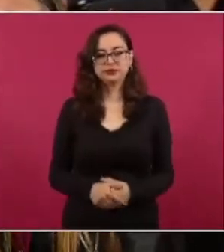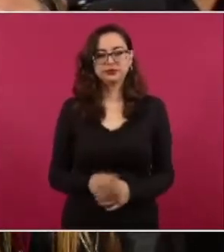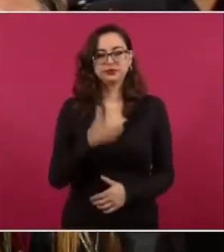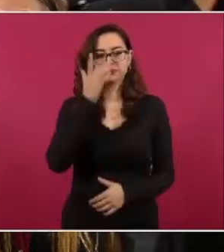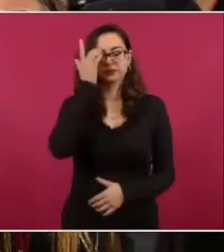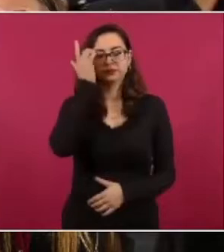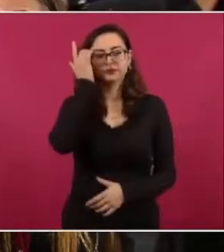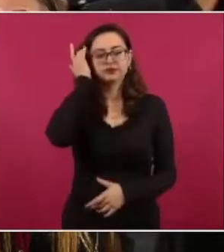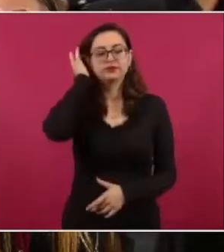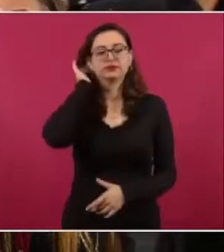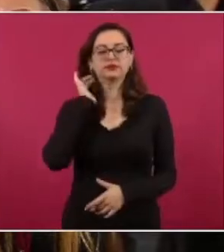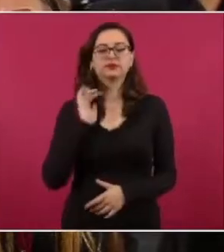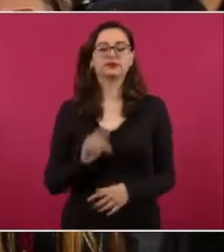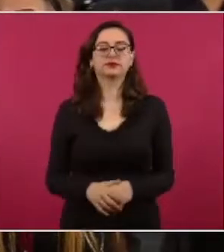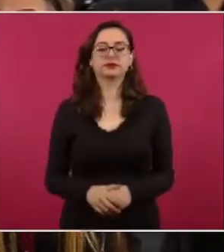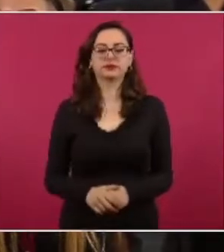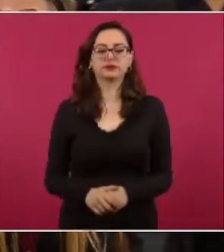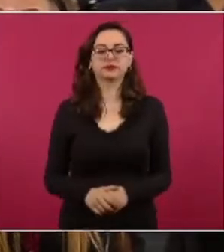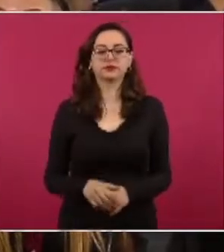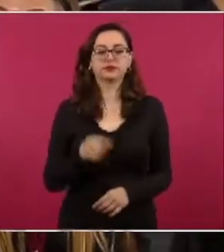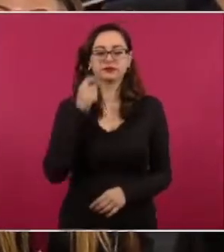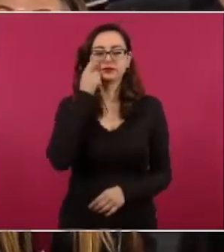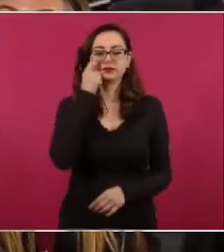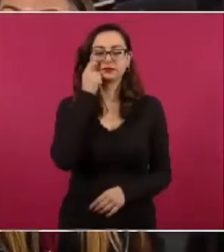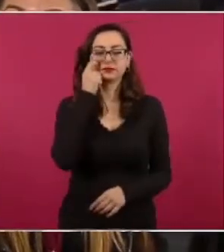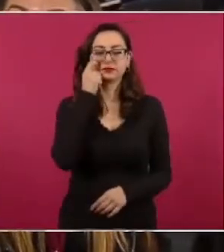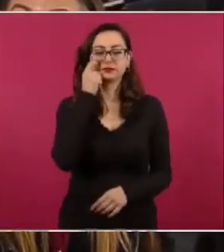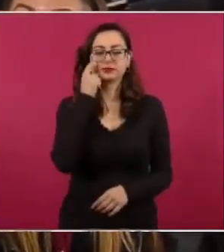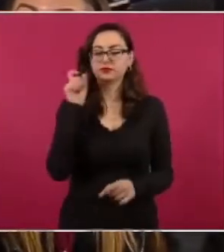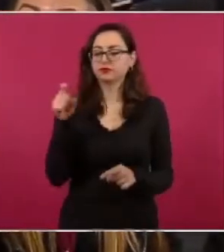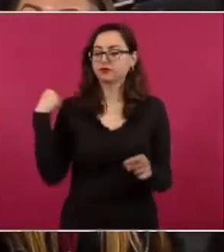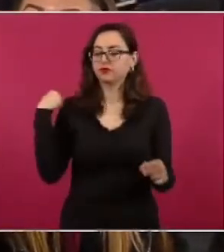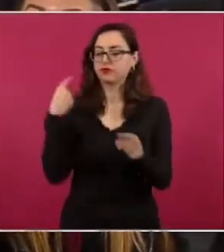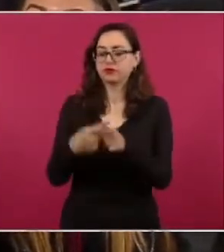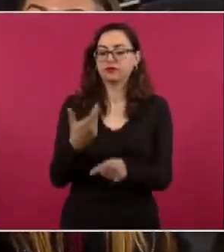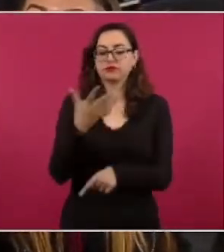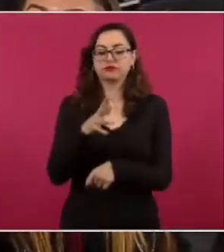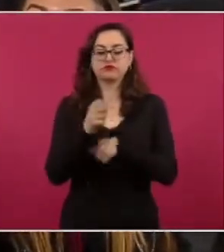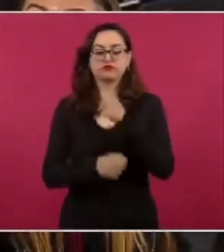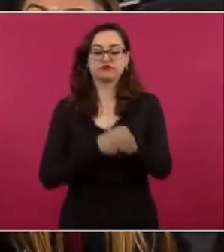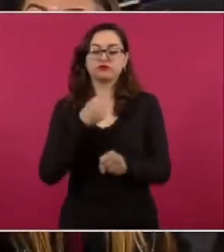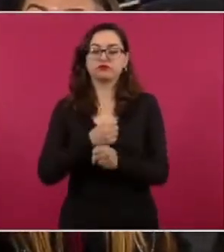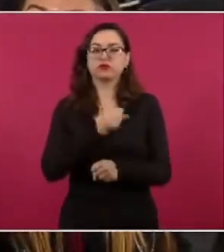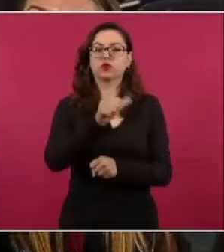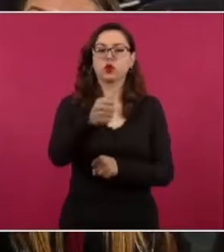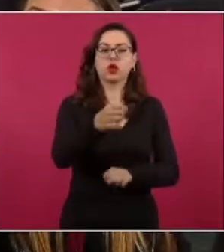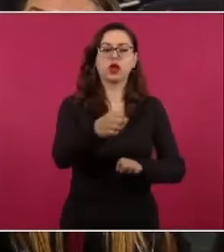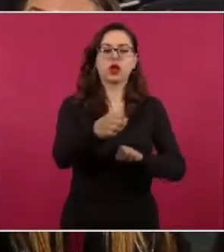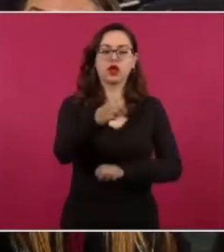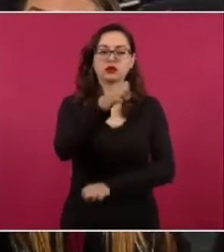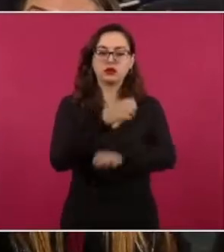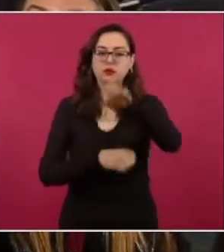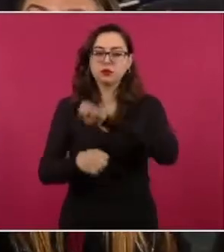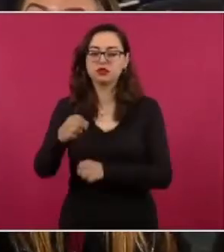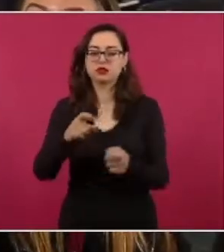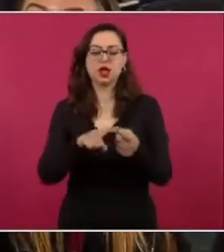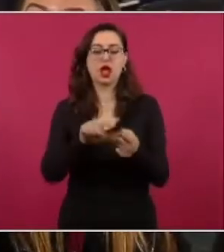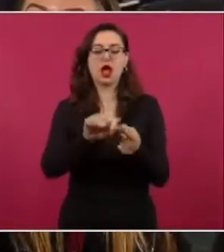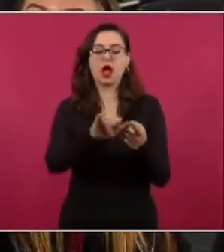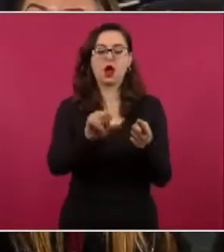documentado que en los últimos 10 años, empresas como Tecnolimpieza Ajusco, Joat Limpieza y